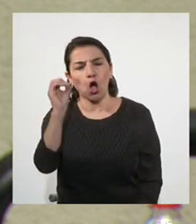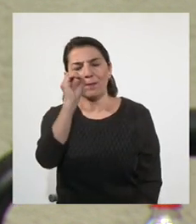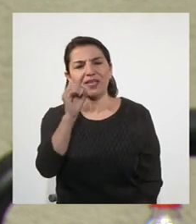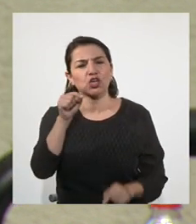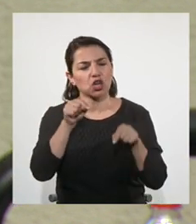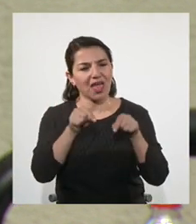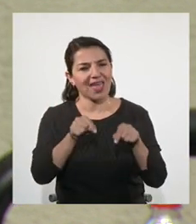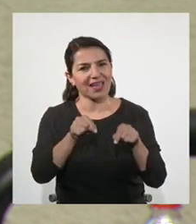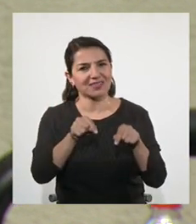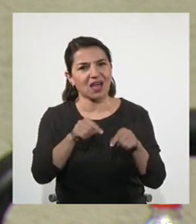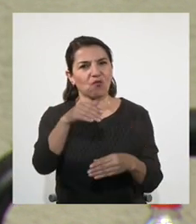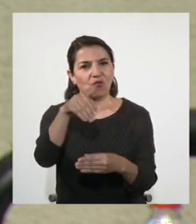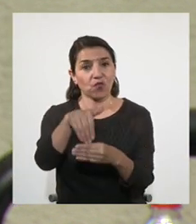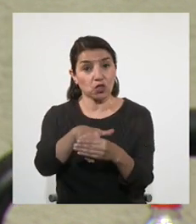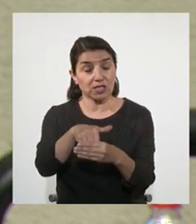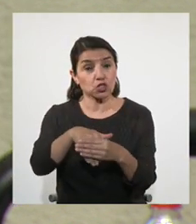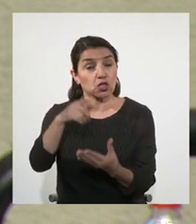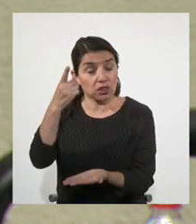votarse